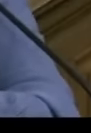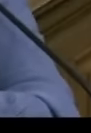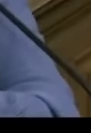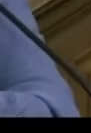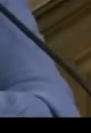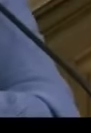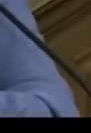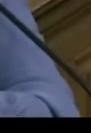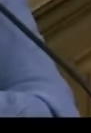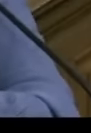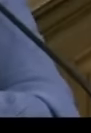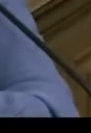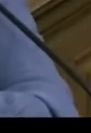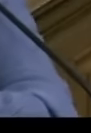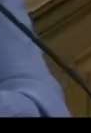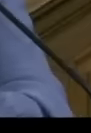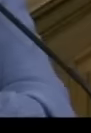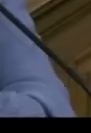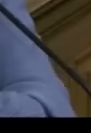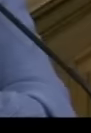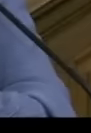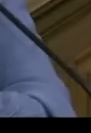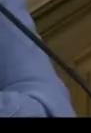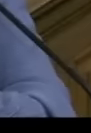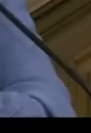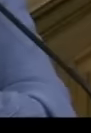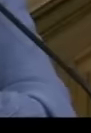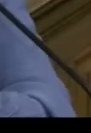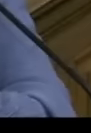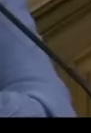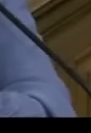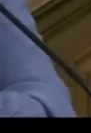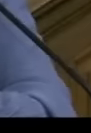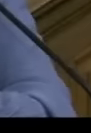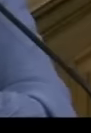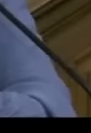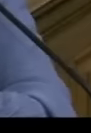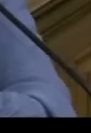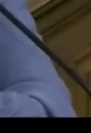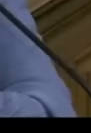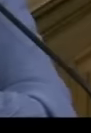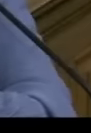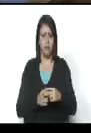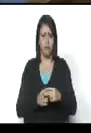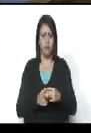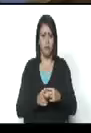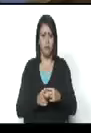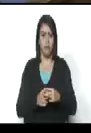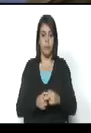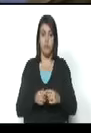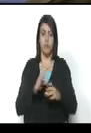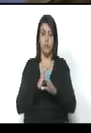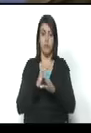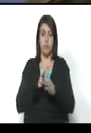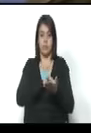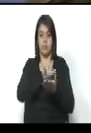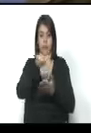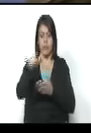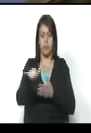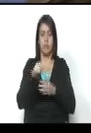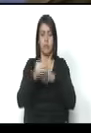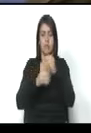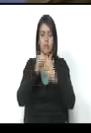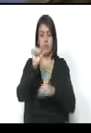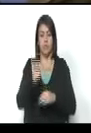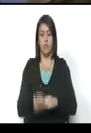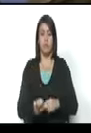de acuerdo en repudio al robo y destrucción del avión venezolano perteneciente a la empresa de transporte Aerocargo del